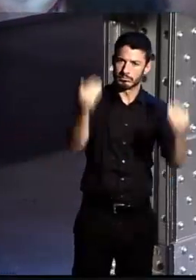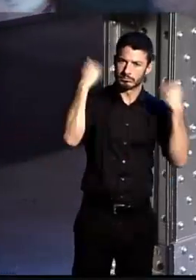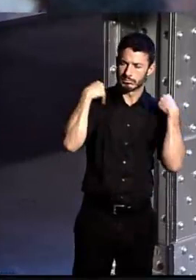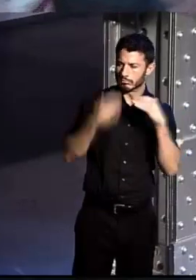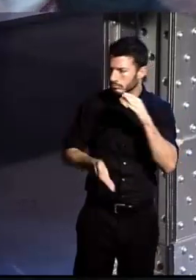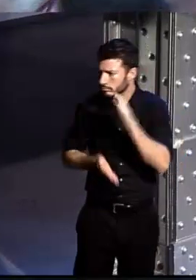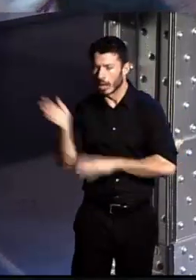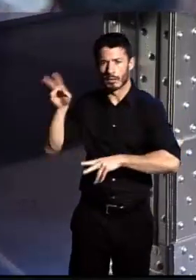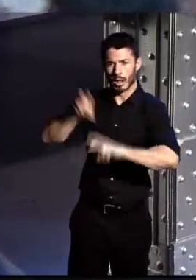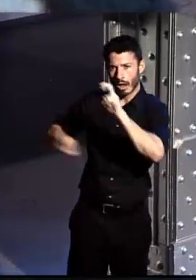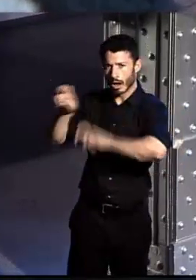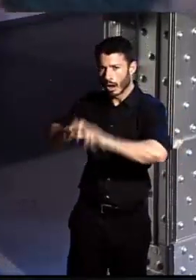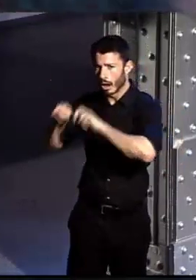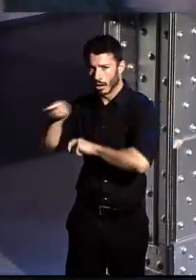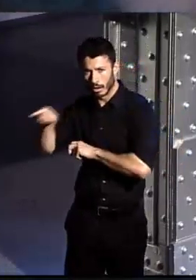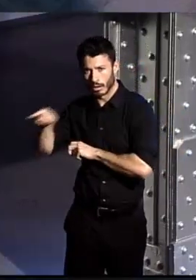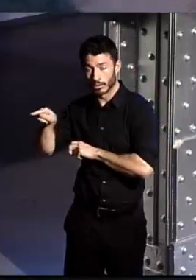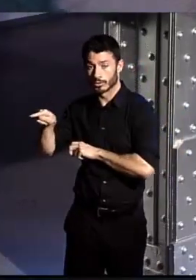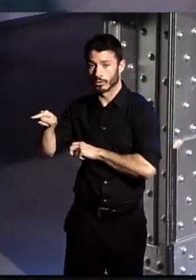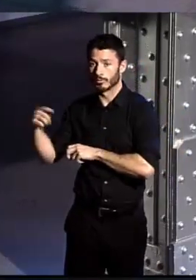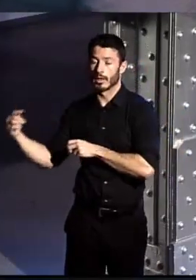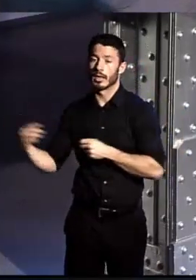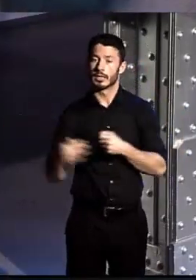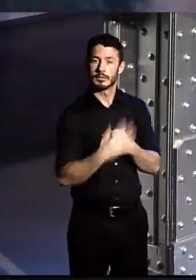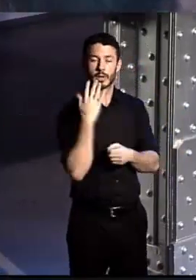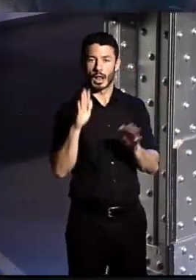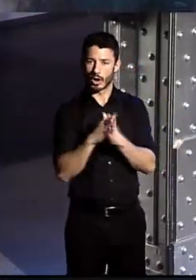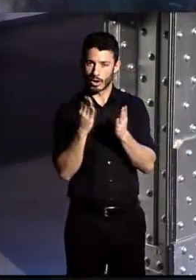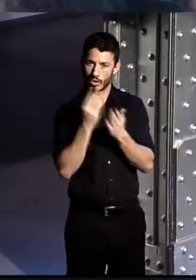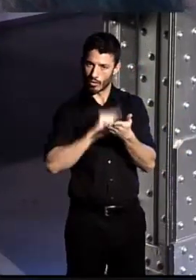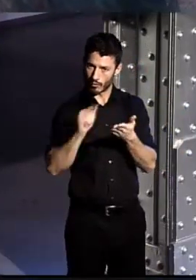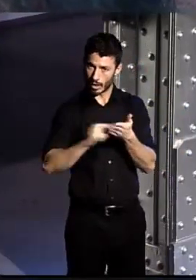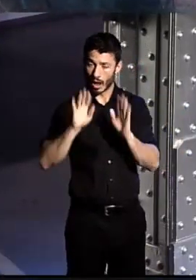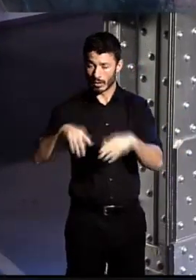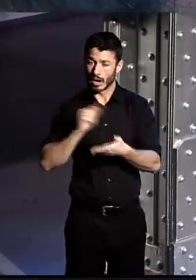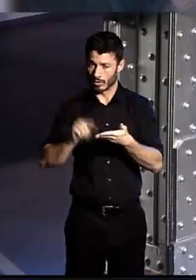es lo que inspira la trama de Mr. Brannigan, que allí sí que ella consigue encontrarlo.